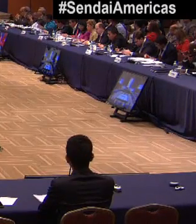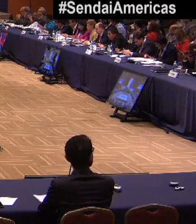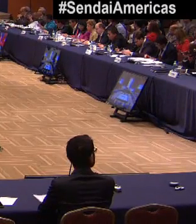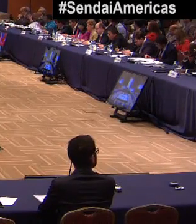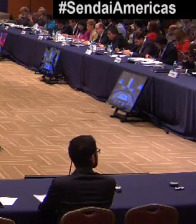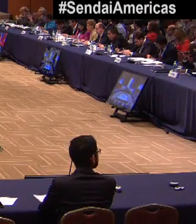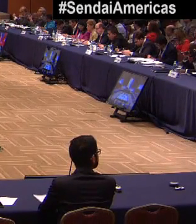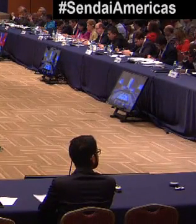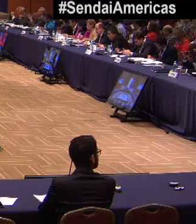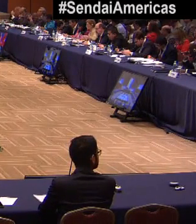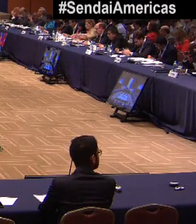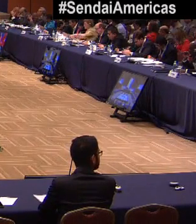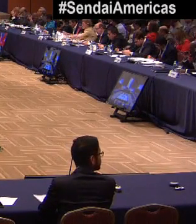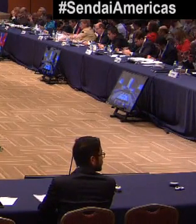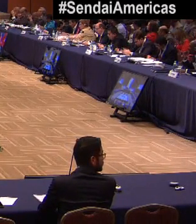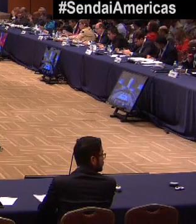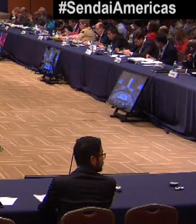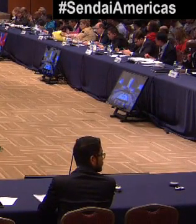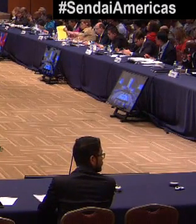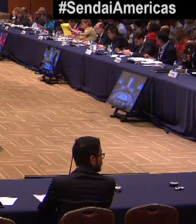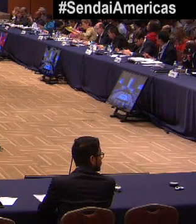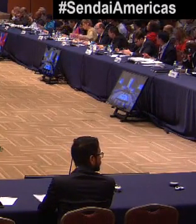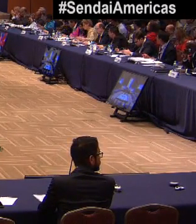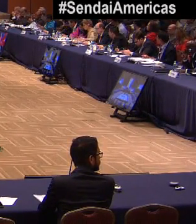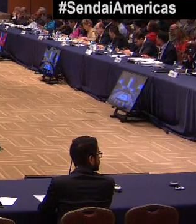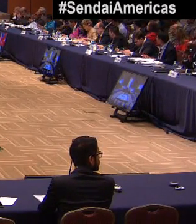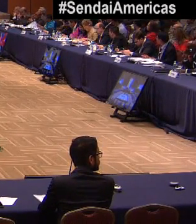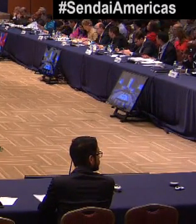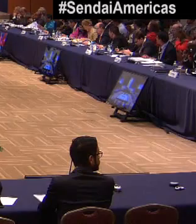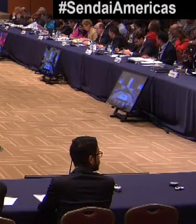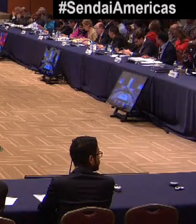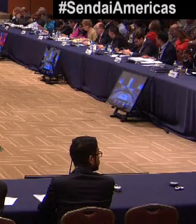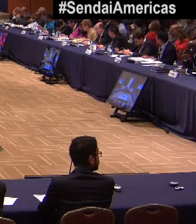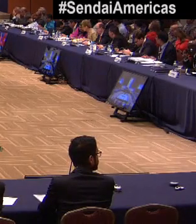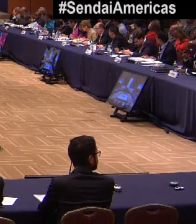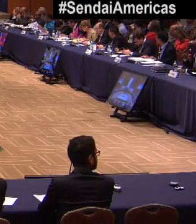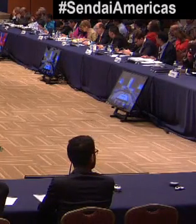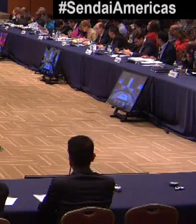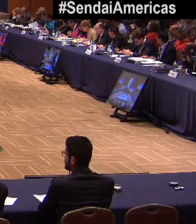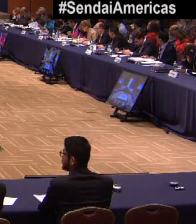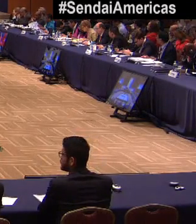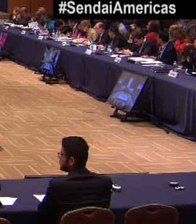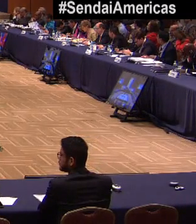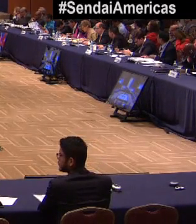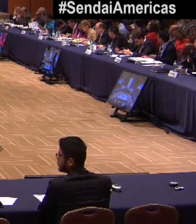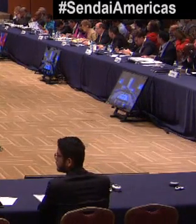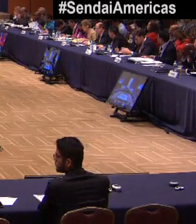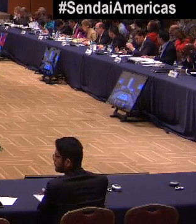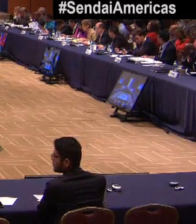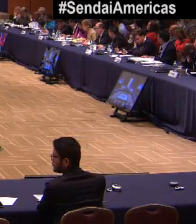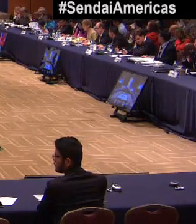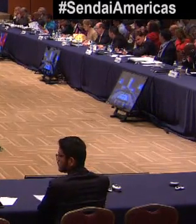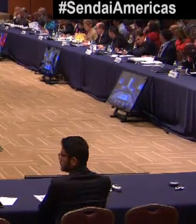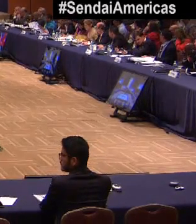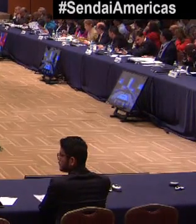estar aquí nuevamente en Paraguay y me siento honrado poder dar este charla inaugural en